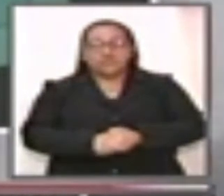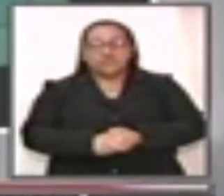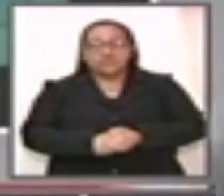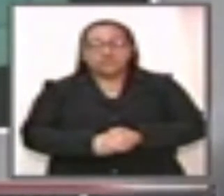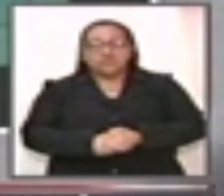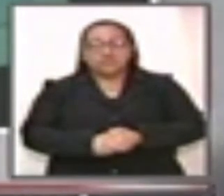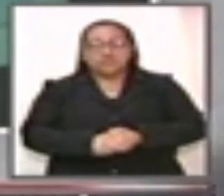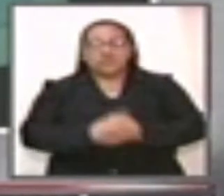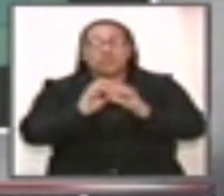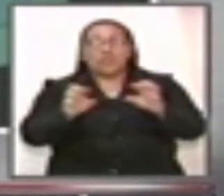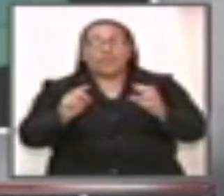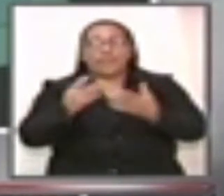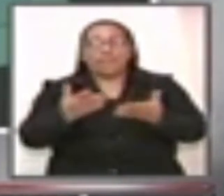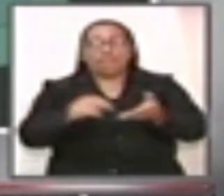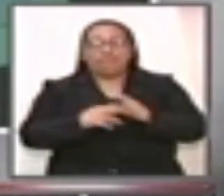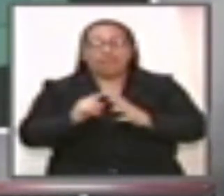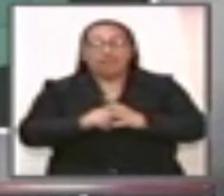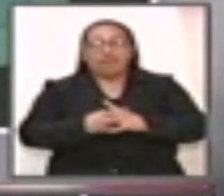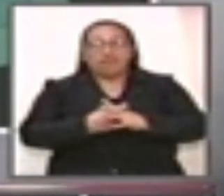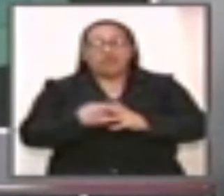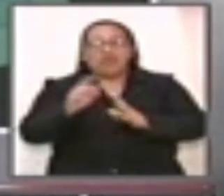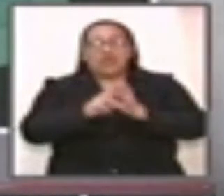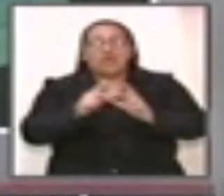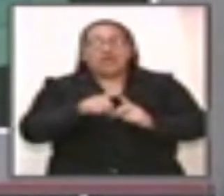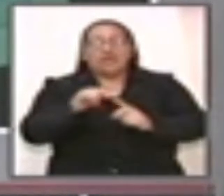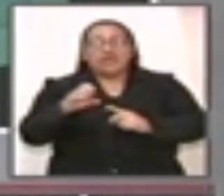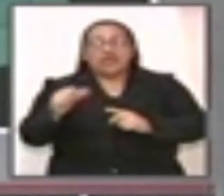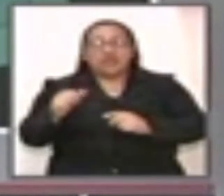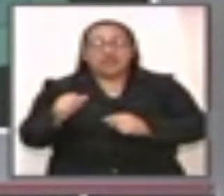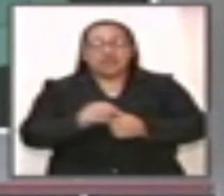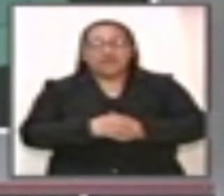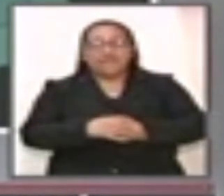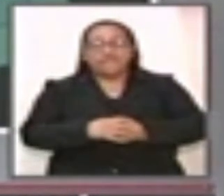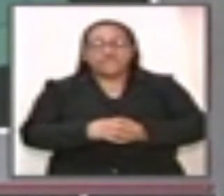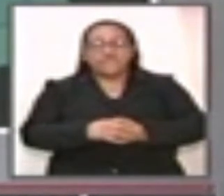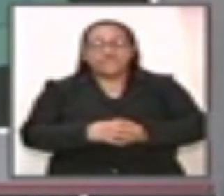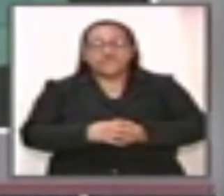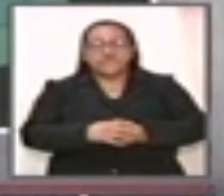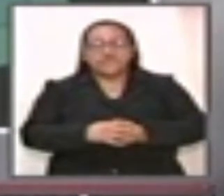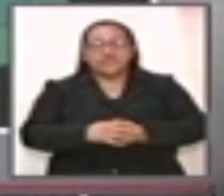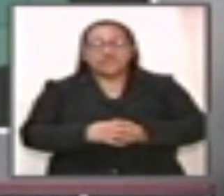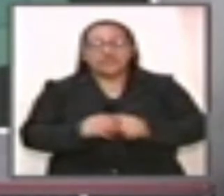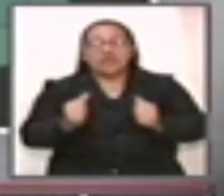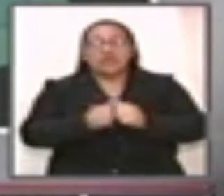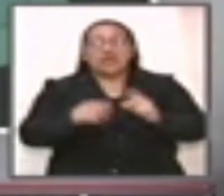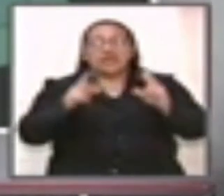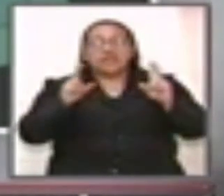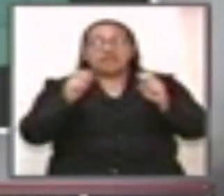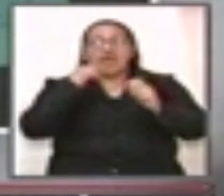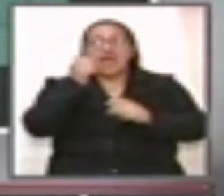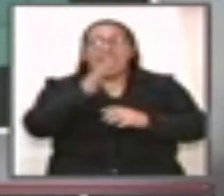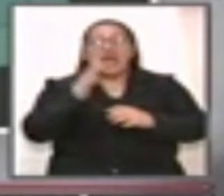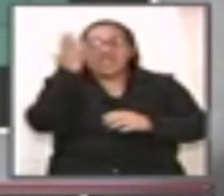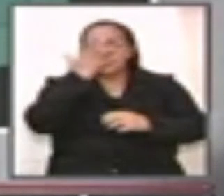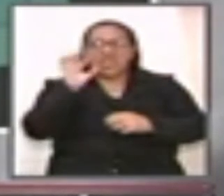esquema un pueblo, un producto, empezamos en la región Tacna, señora presidenta, con el tema de la aceituna, y el día